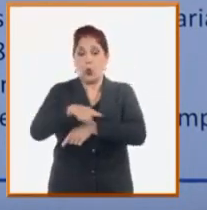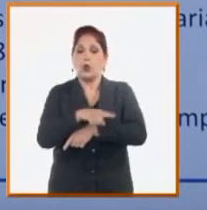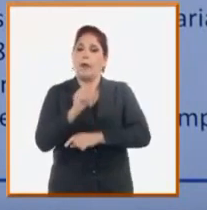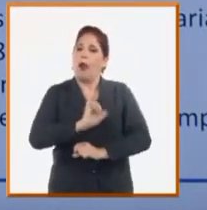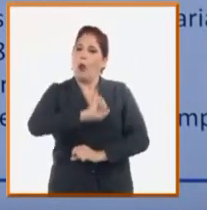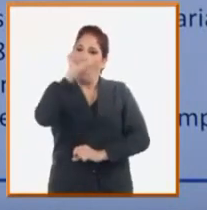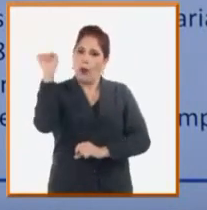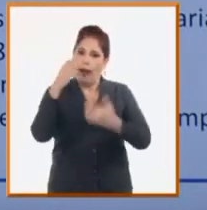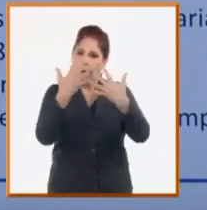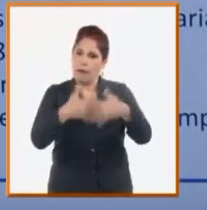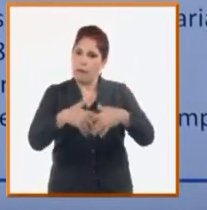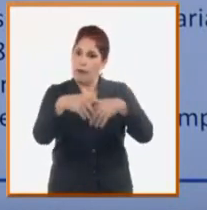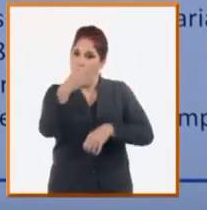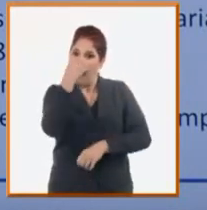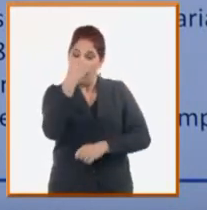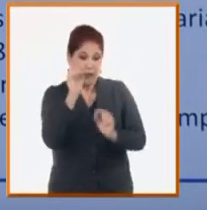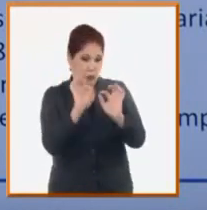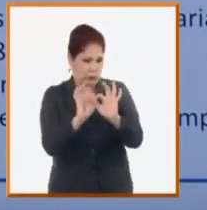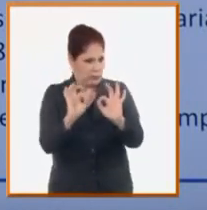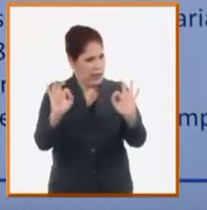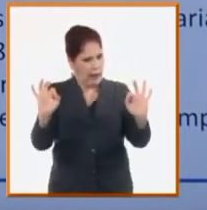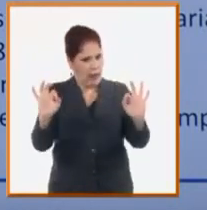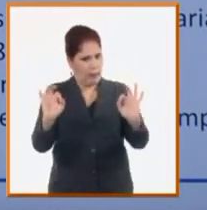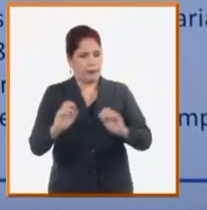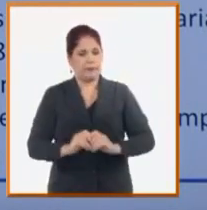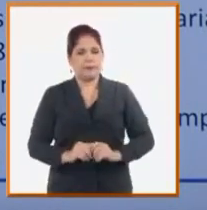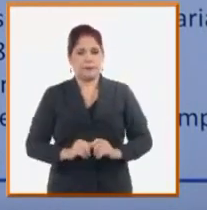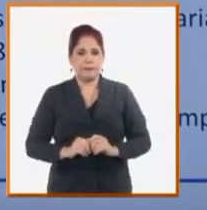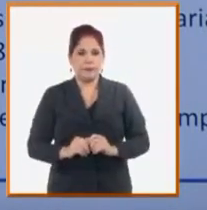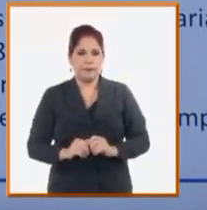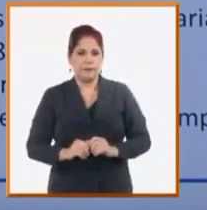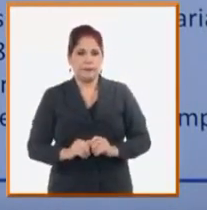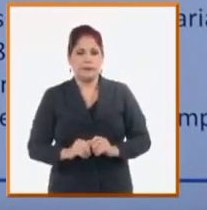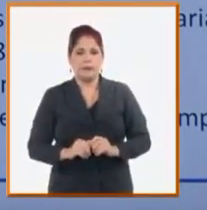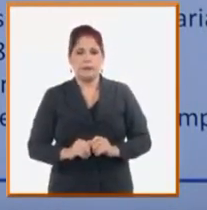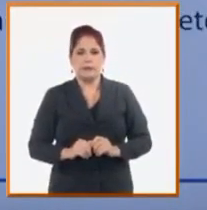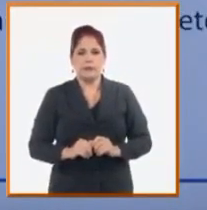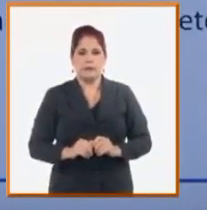logrado llegar hasta todas estas pymes en el país y cooperativas no